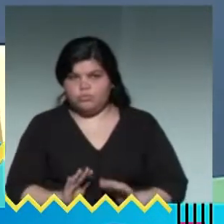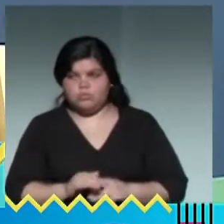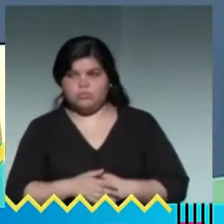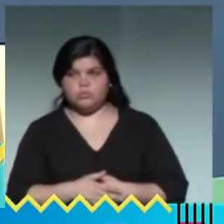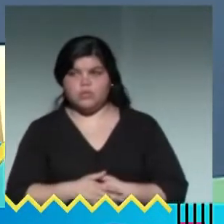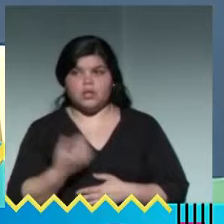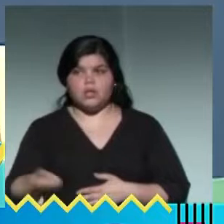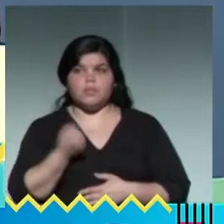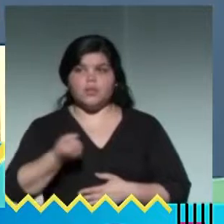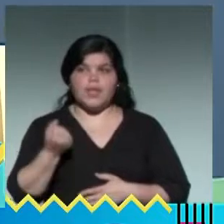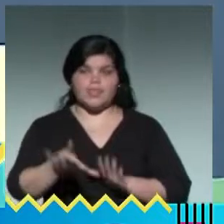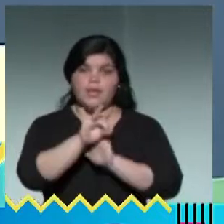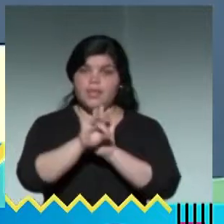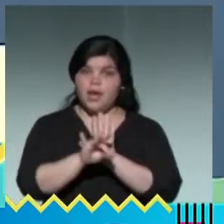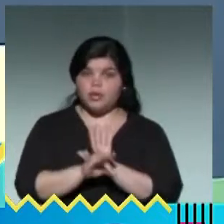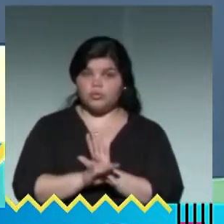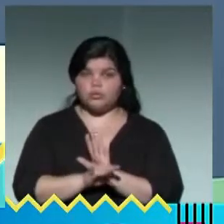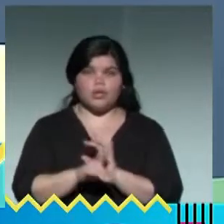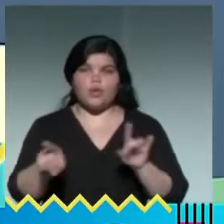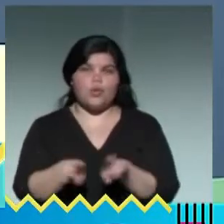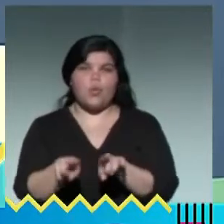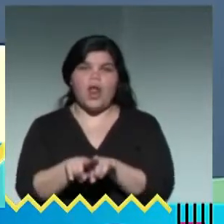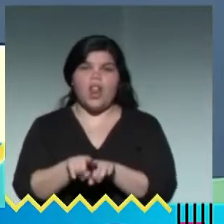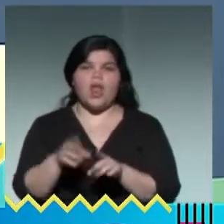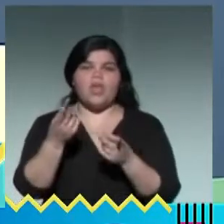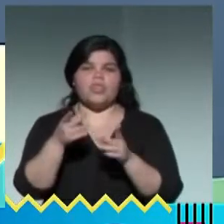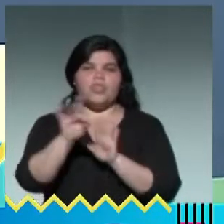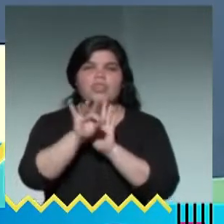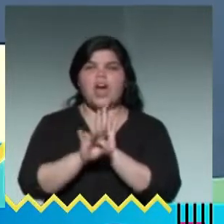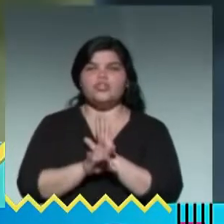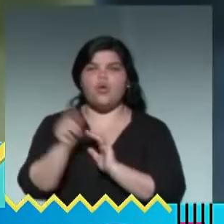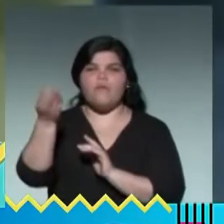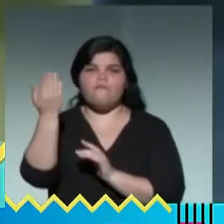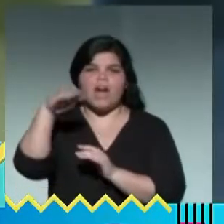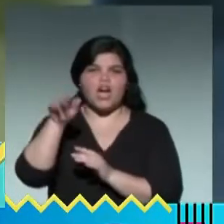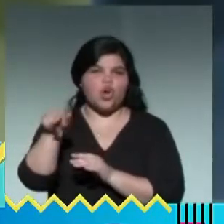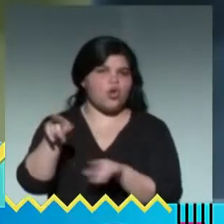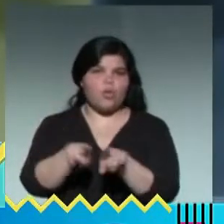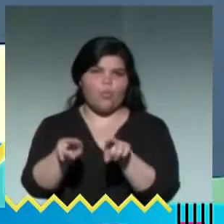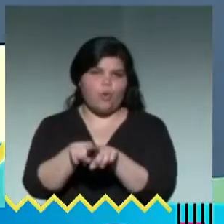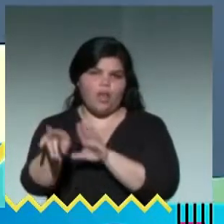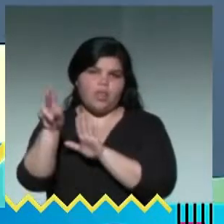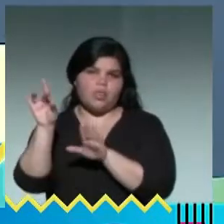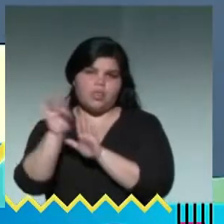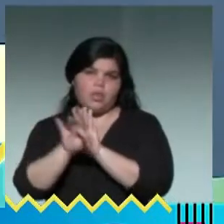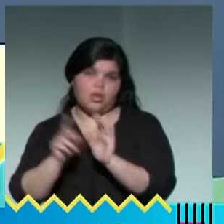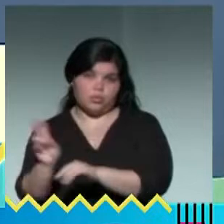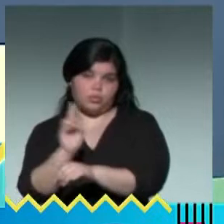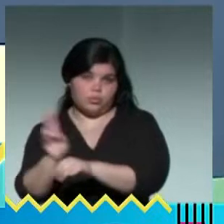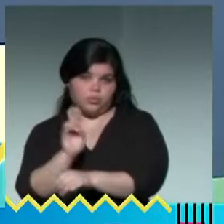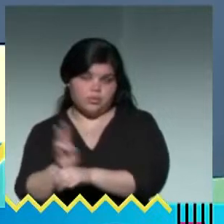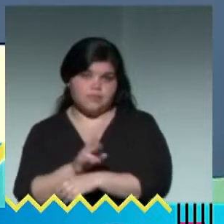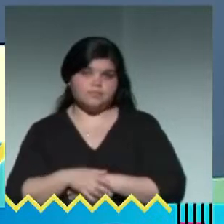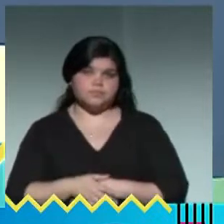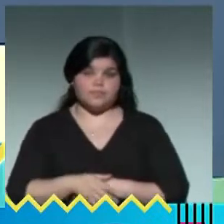a conocer ciertos datos. Son como las protecciones de datos bancarias, digamos, sí. ¿Viste? Que hay alguna especie de reserva. En este caso, digamos, lo que